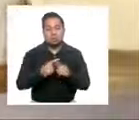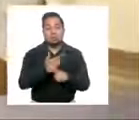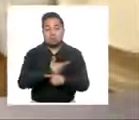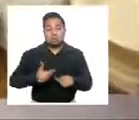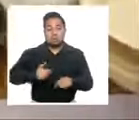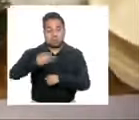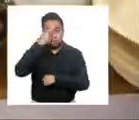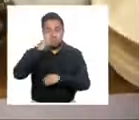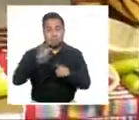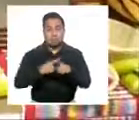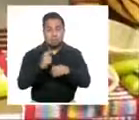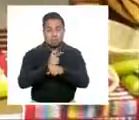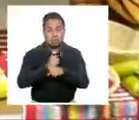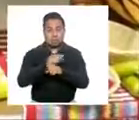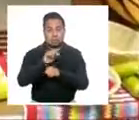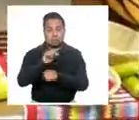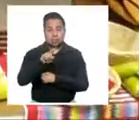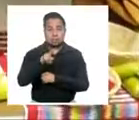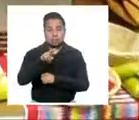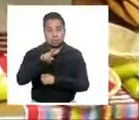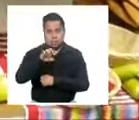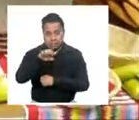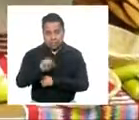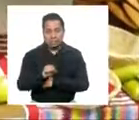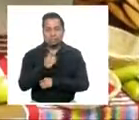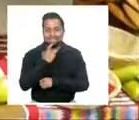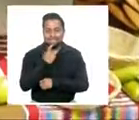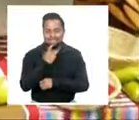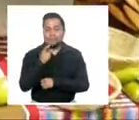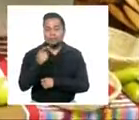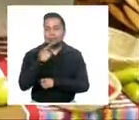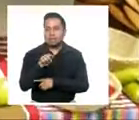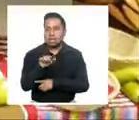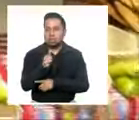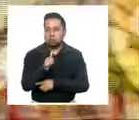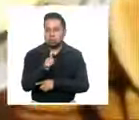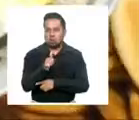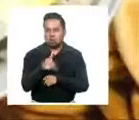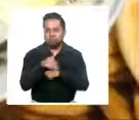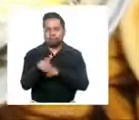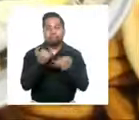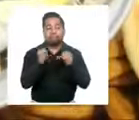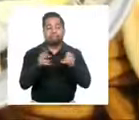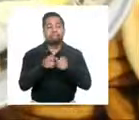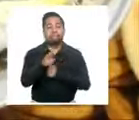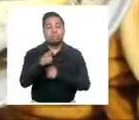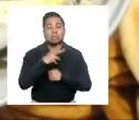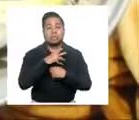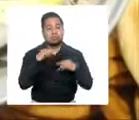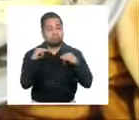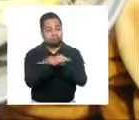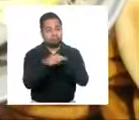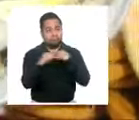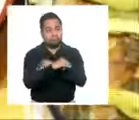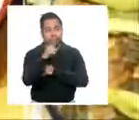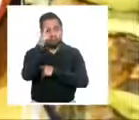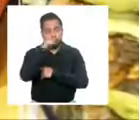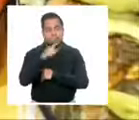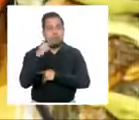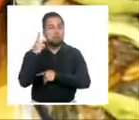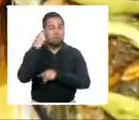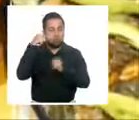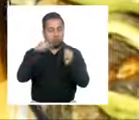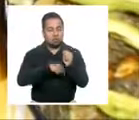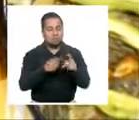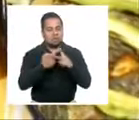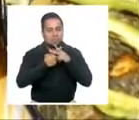de la República, el licenciado Andrés Manuel López Obrador, en agosto estaremos inaugurando la carretera Barranca Larga Ventanilla, que